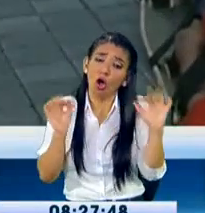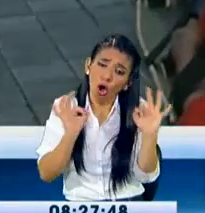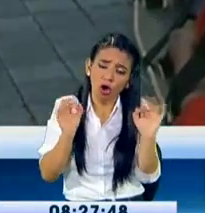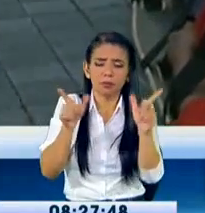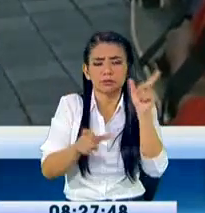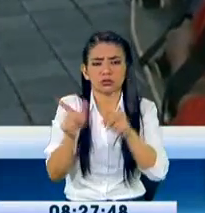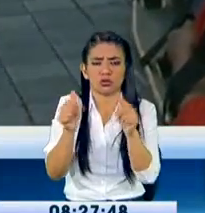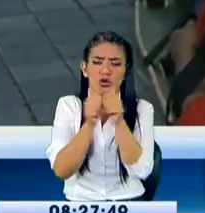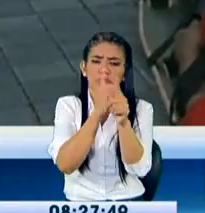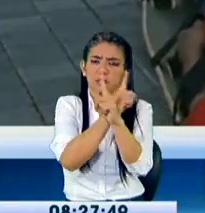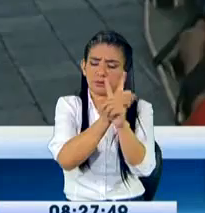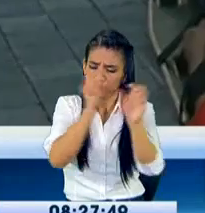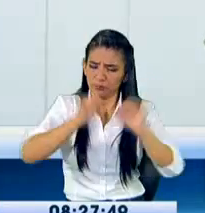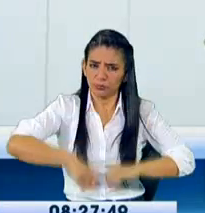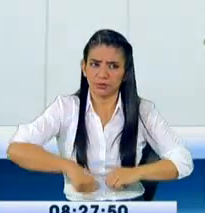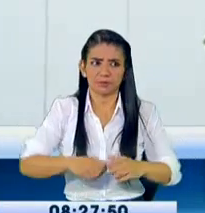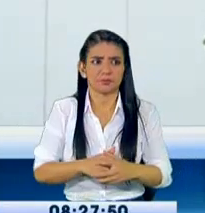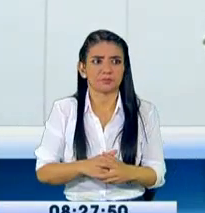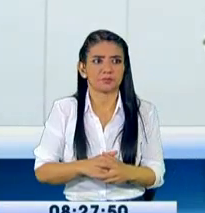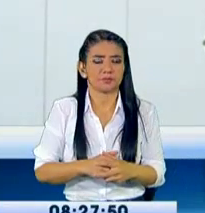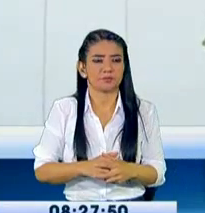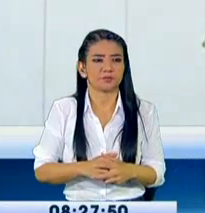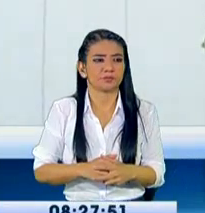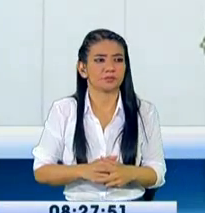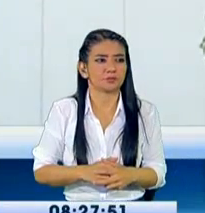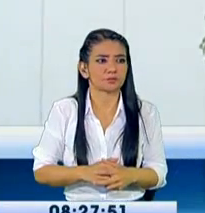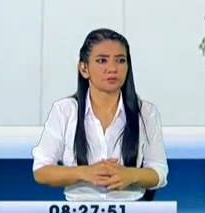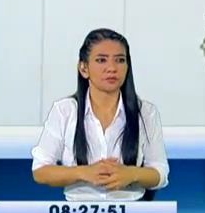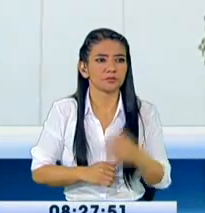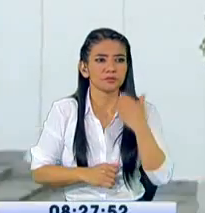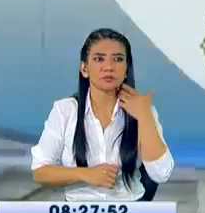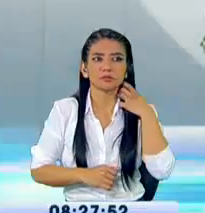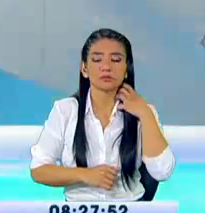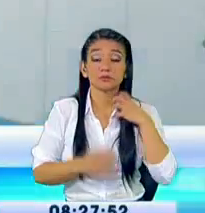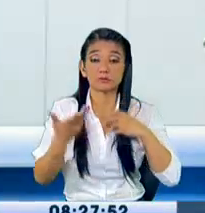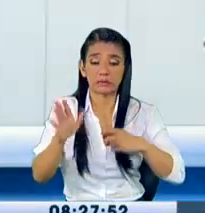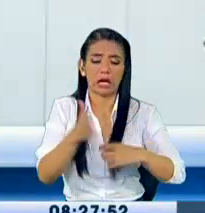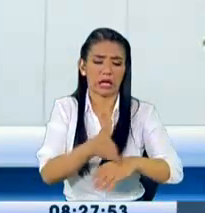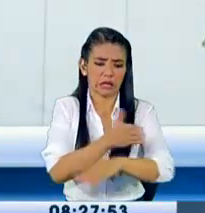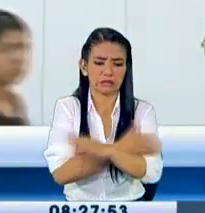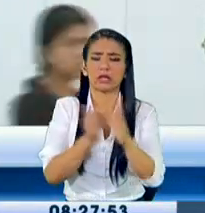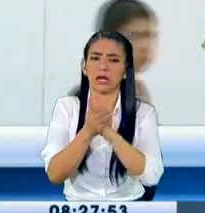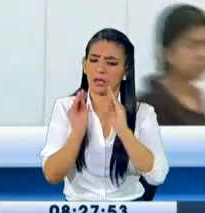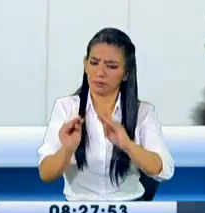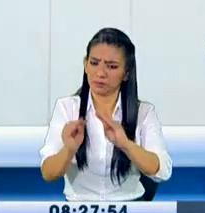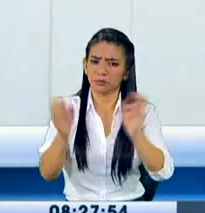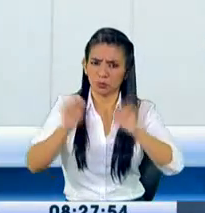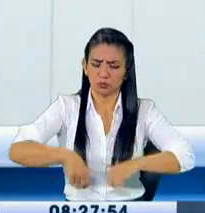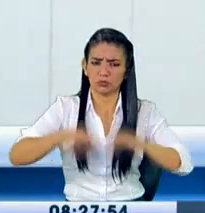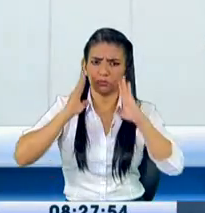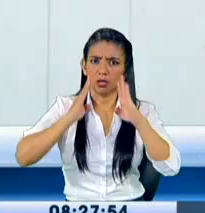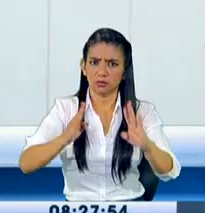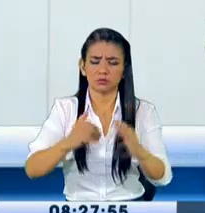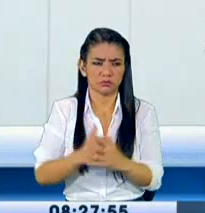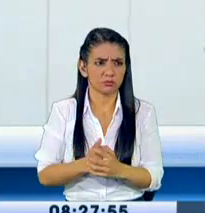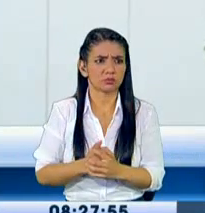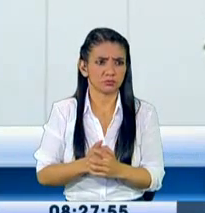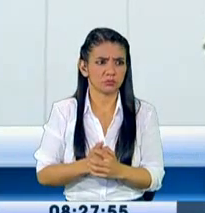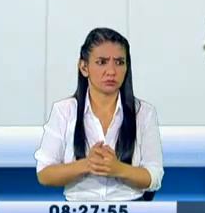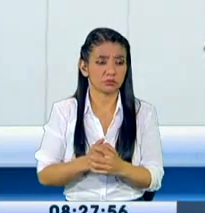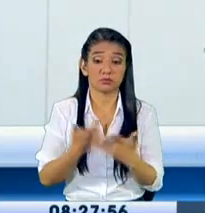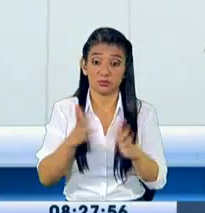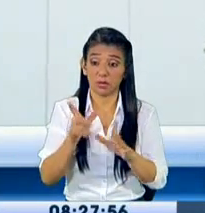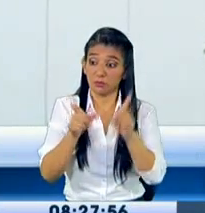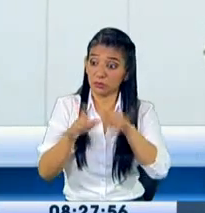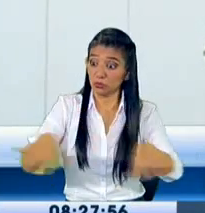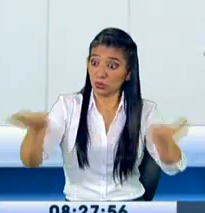como punto de encuentro la Naciones Unidas, como ustedes lo vieron, tenemos diferentes puntos, en total 10,